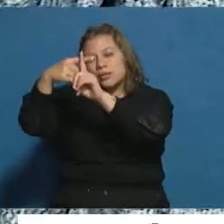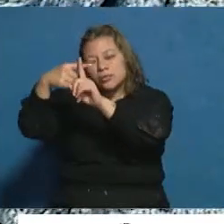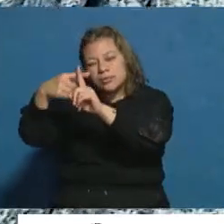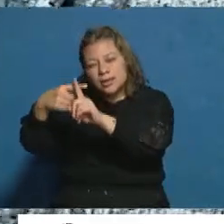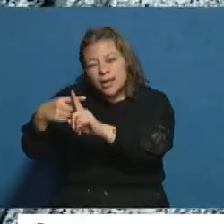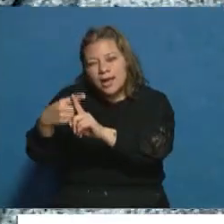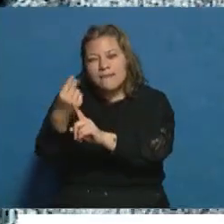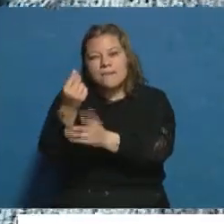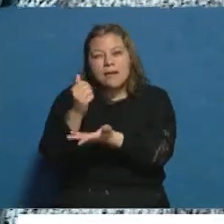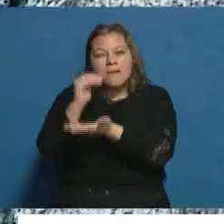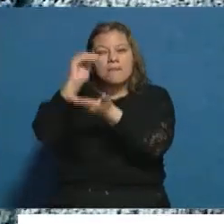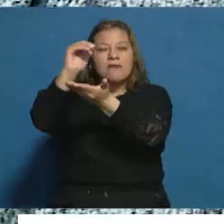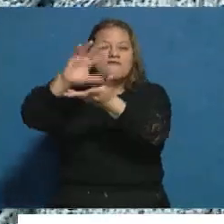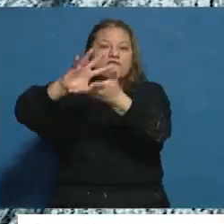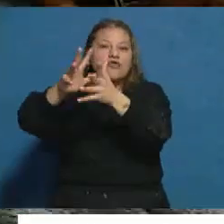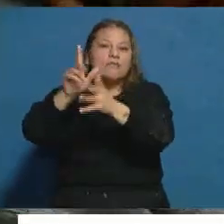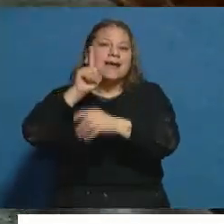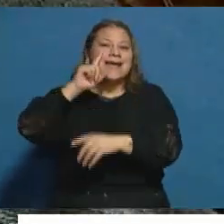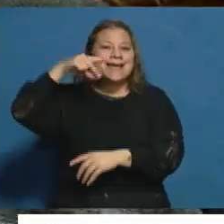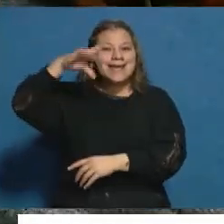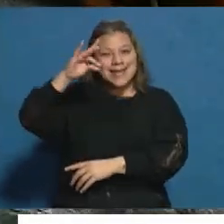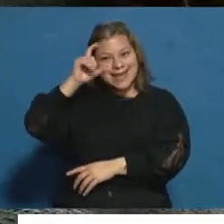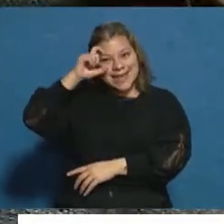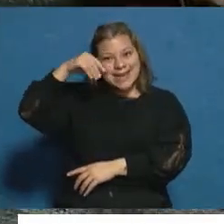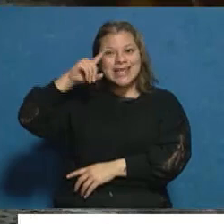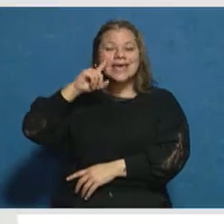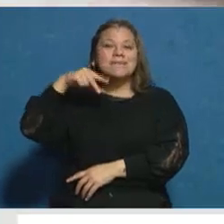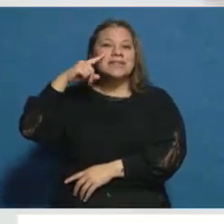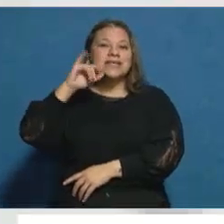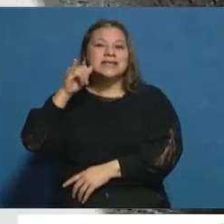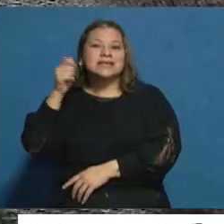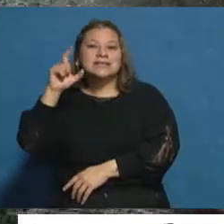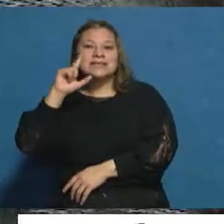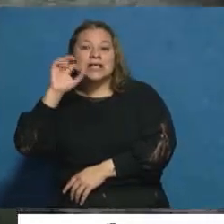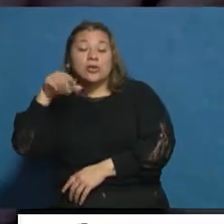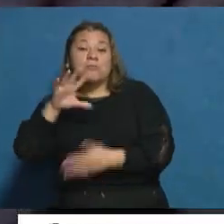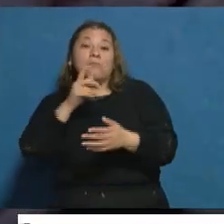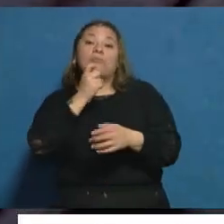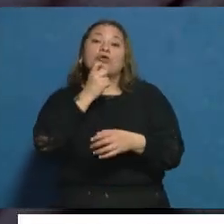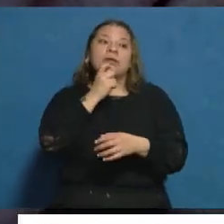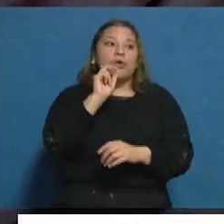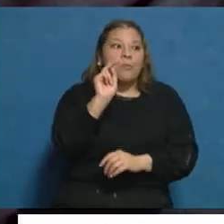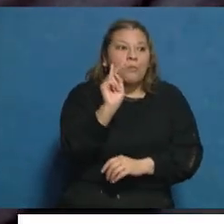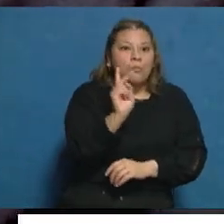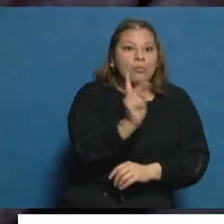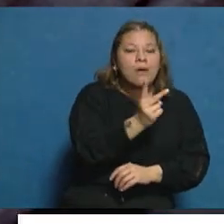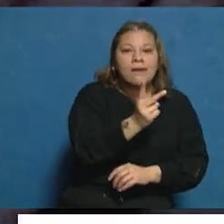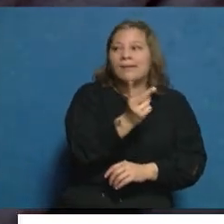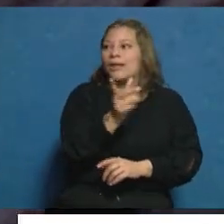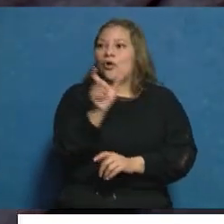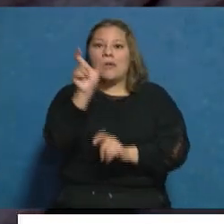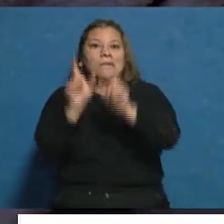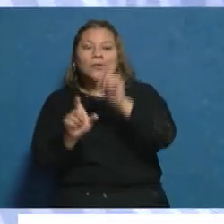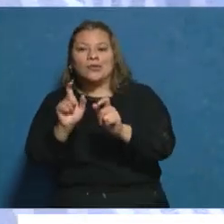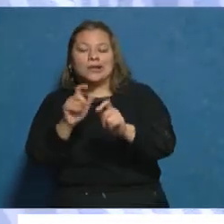pagar en concepto de indemnización. En caso de muerte o incapacidad física total y permanente de la persona que recibió